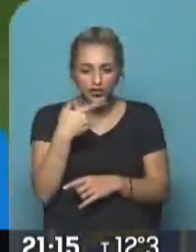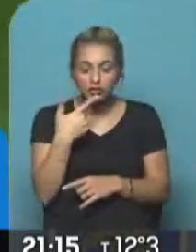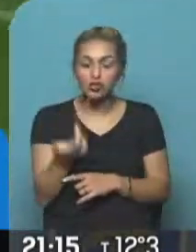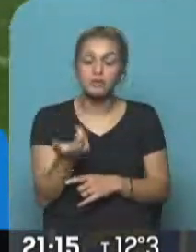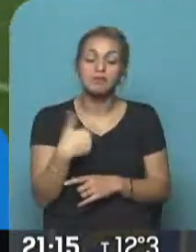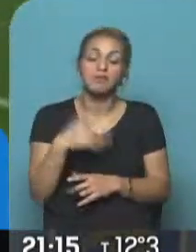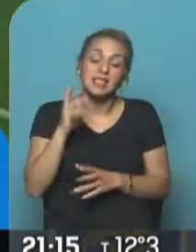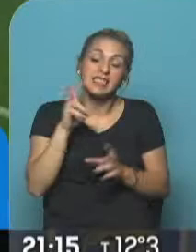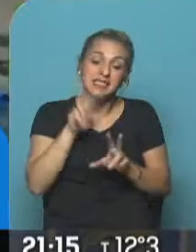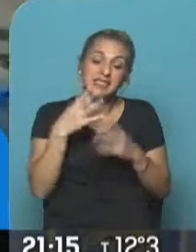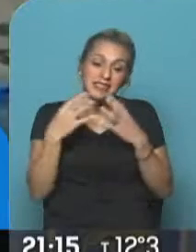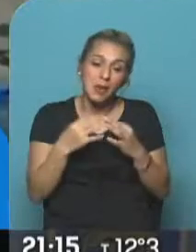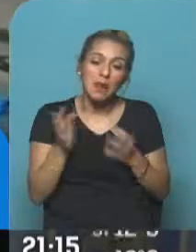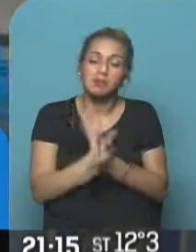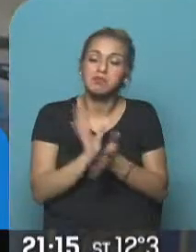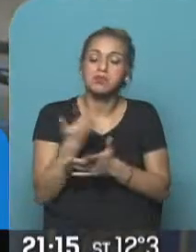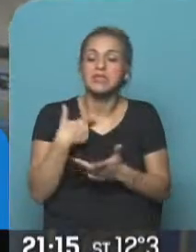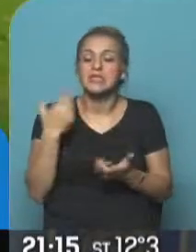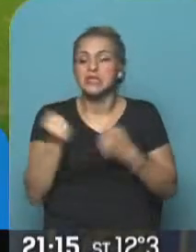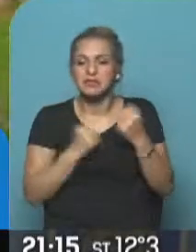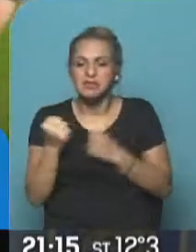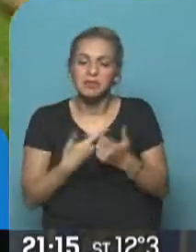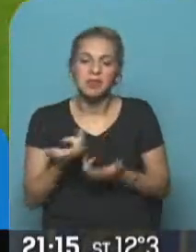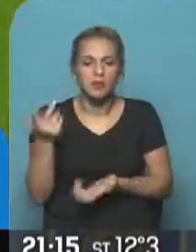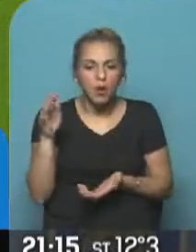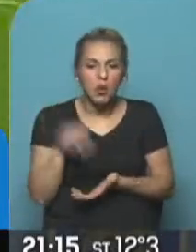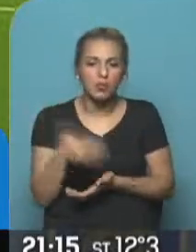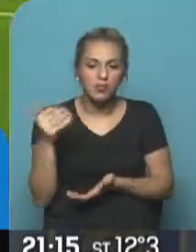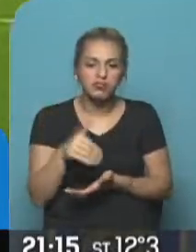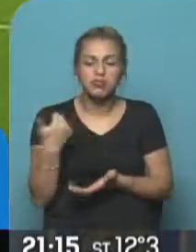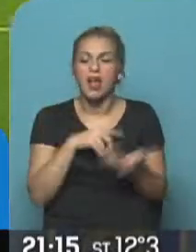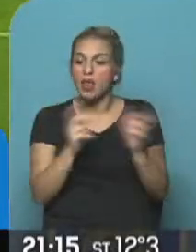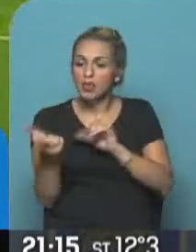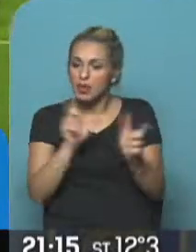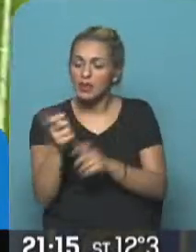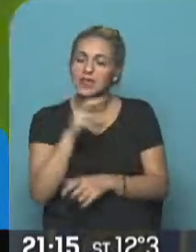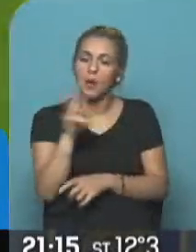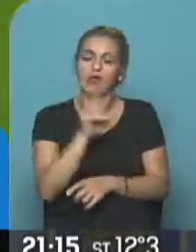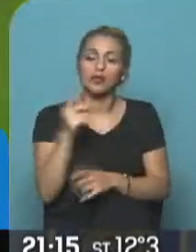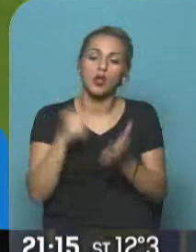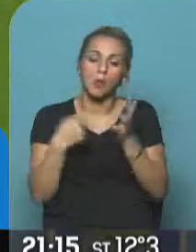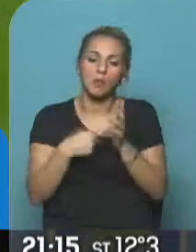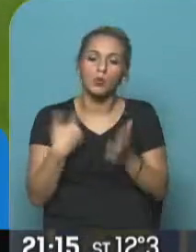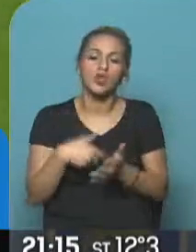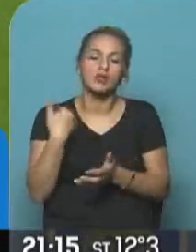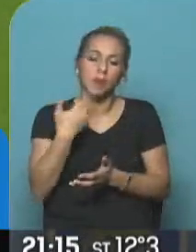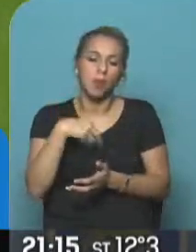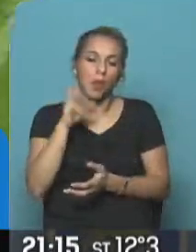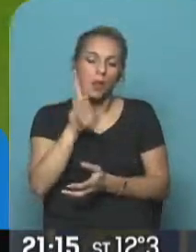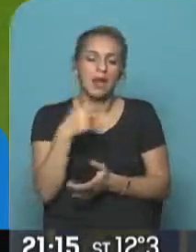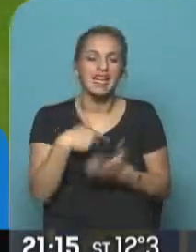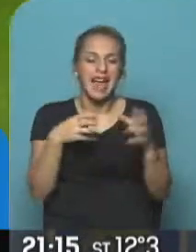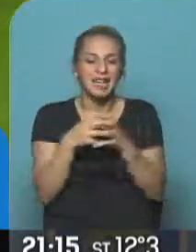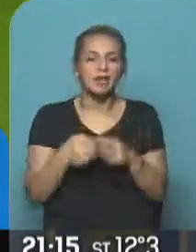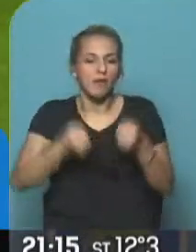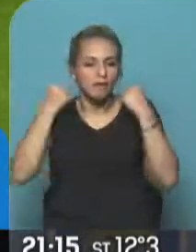ejercicio de demolición lenta. La diferencia de estos 22 puntos marca que el equipo no tuvo